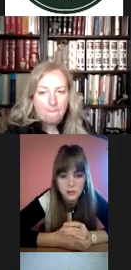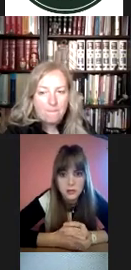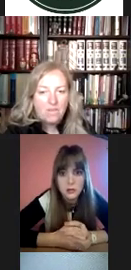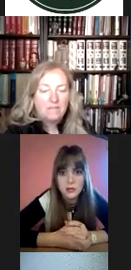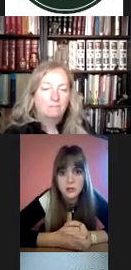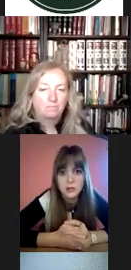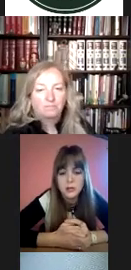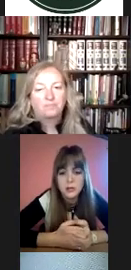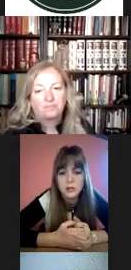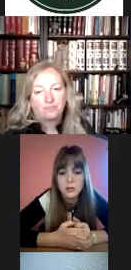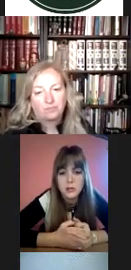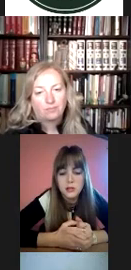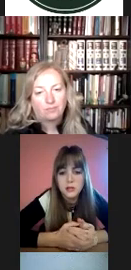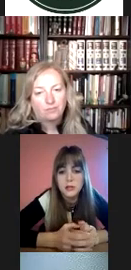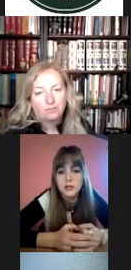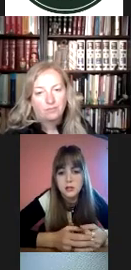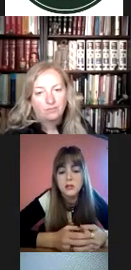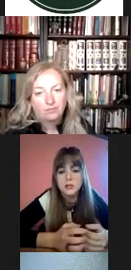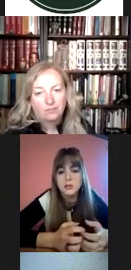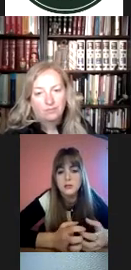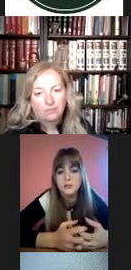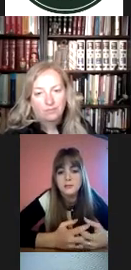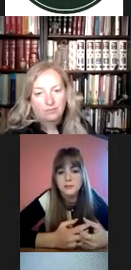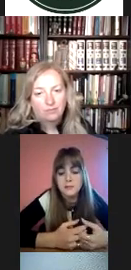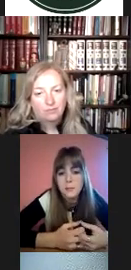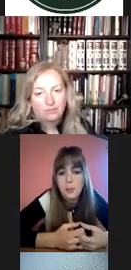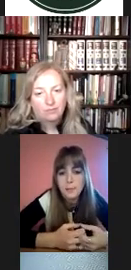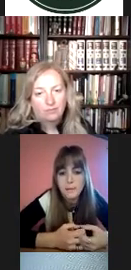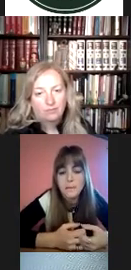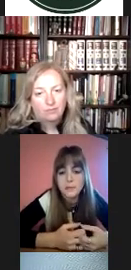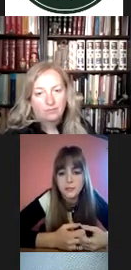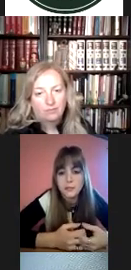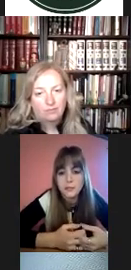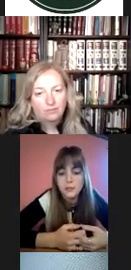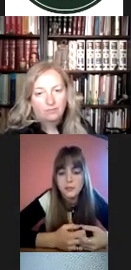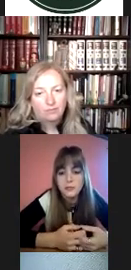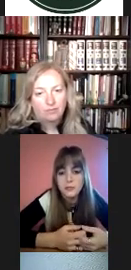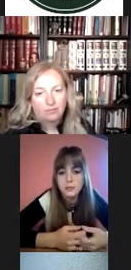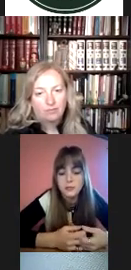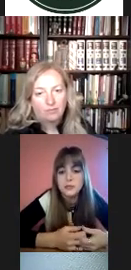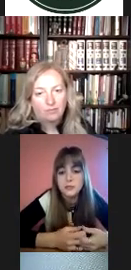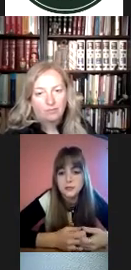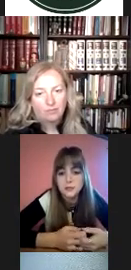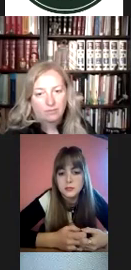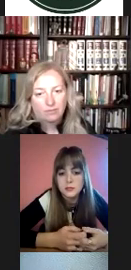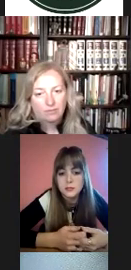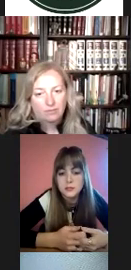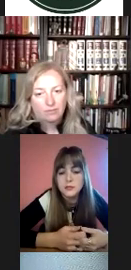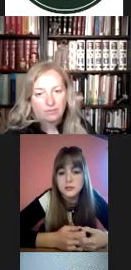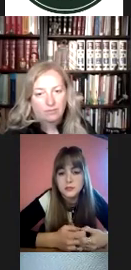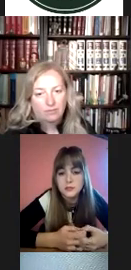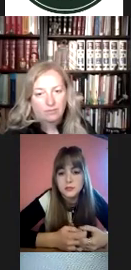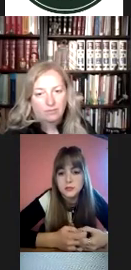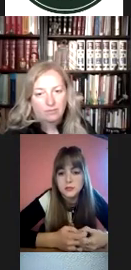Change.org es importante, pero no debe ser la única. Digamos, forma que ustedes tienen de reclamar por